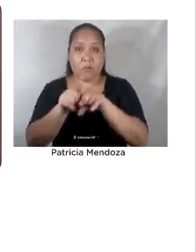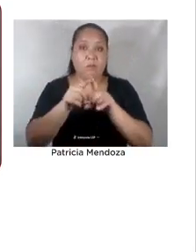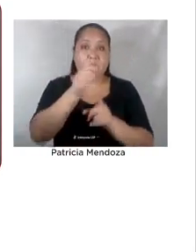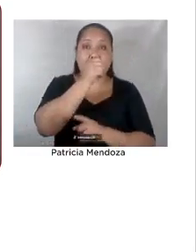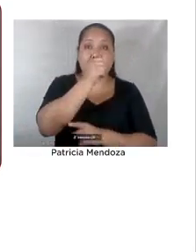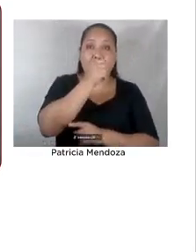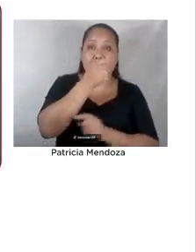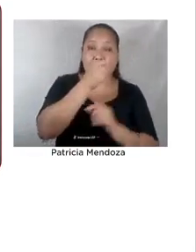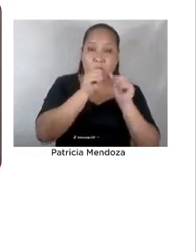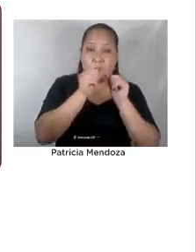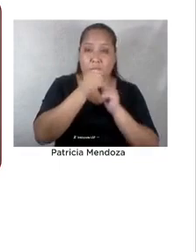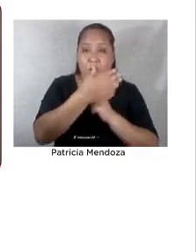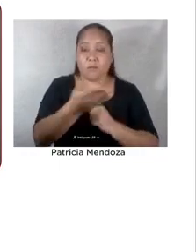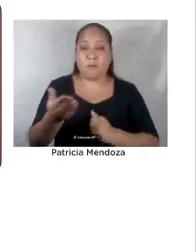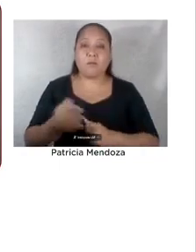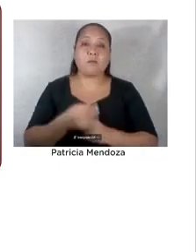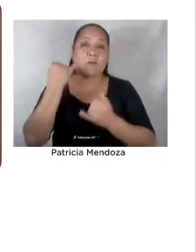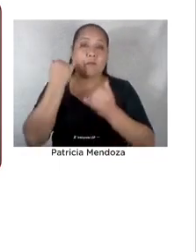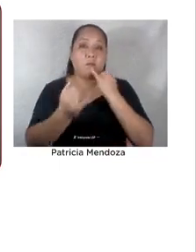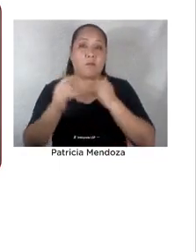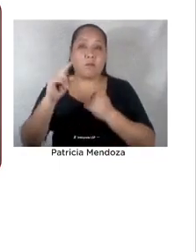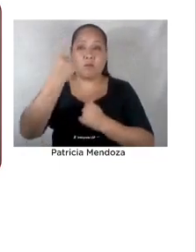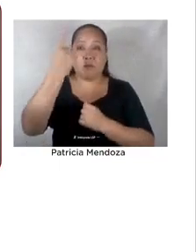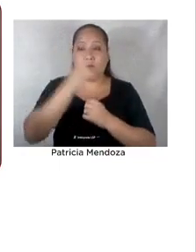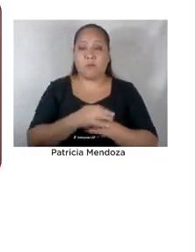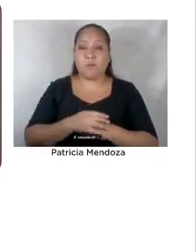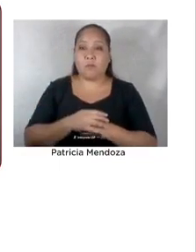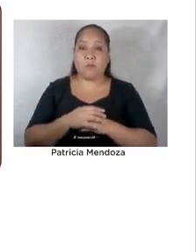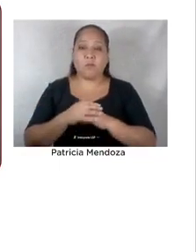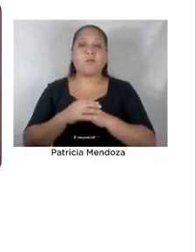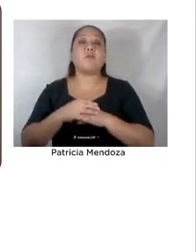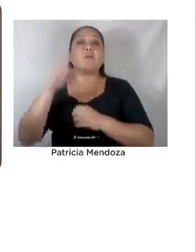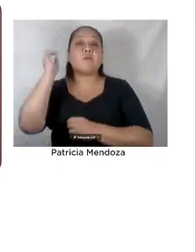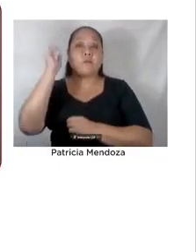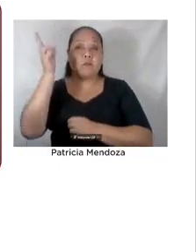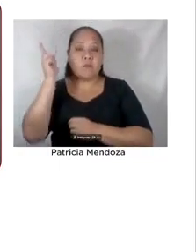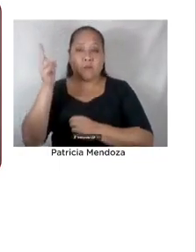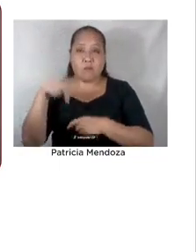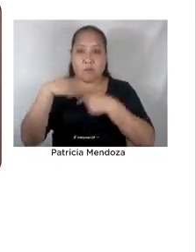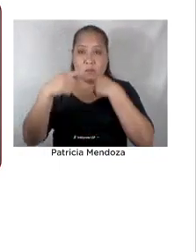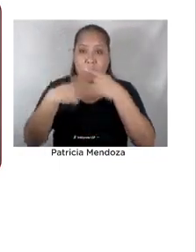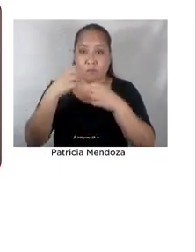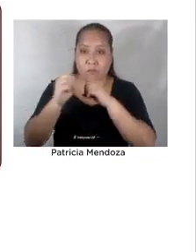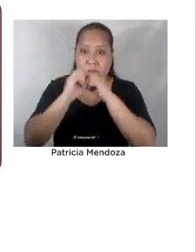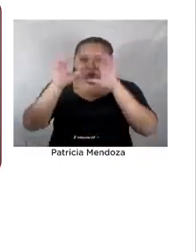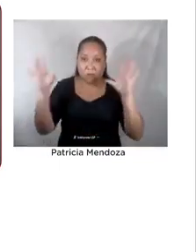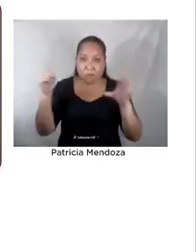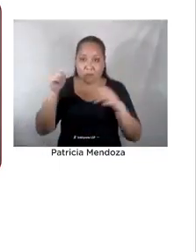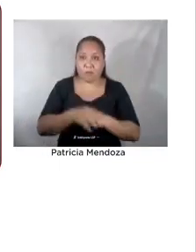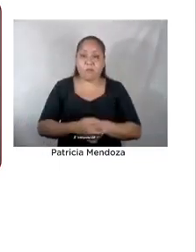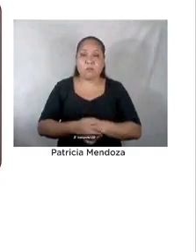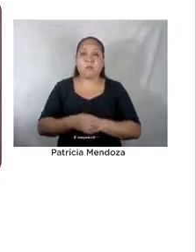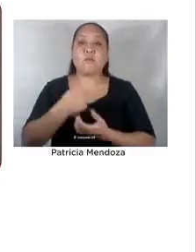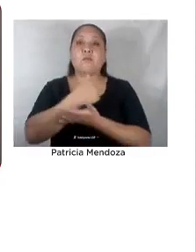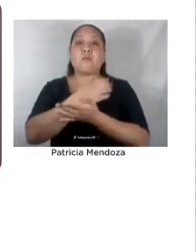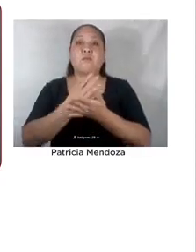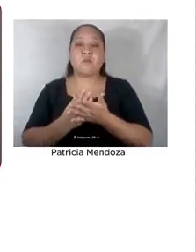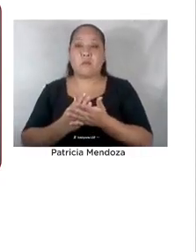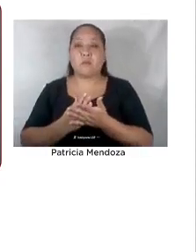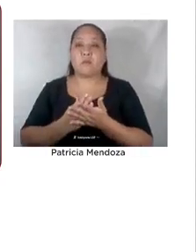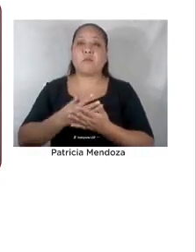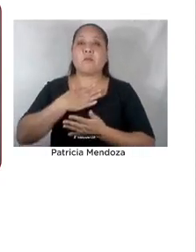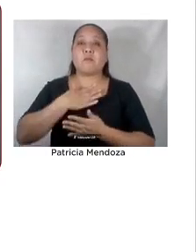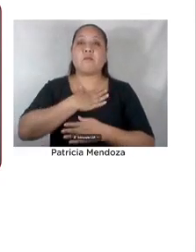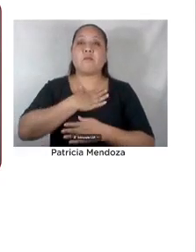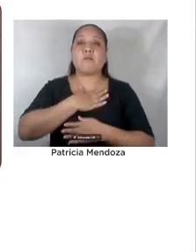para terminar este primer Docente al Día webinar de la línea de Bienestar Socioemocional Docente,